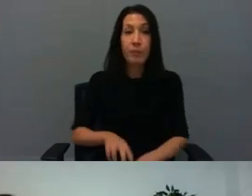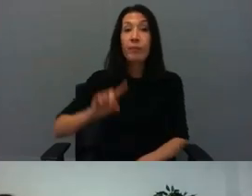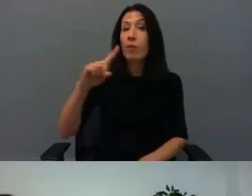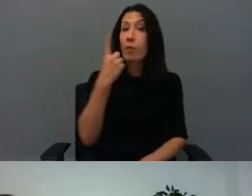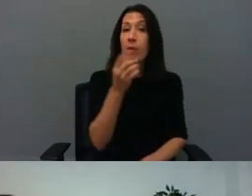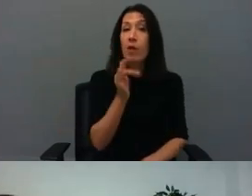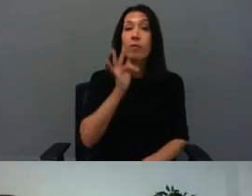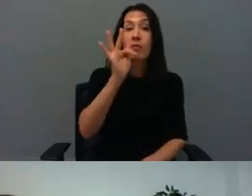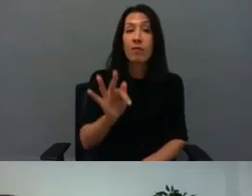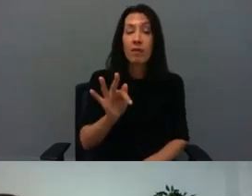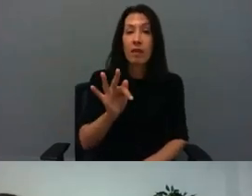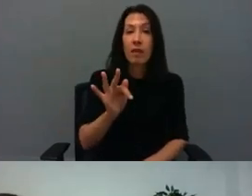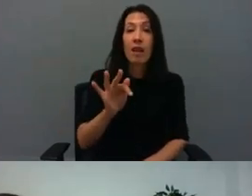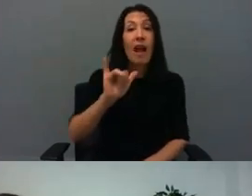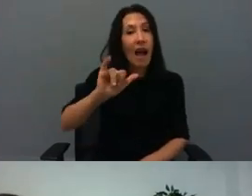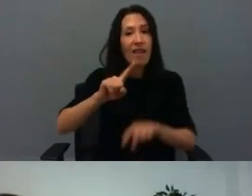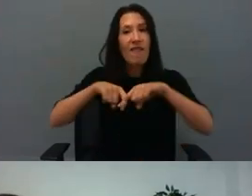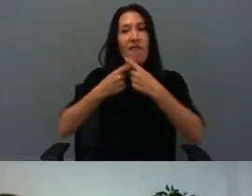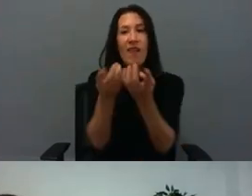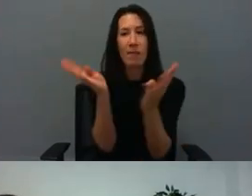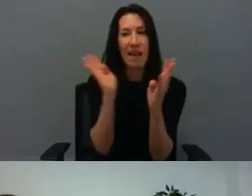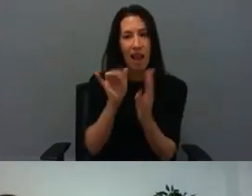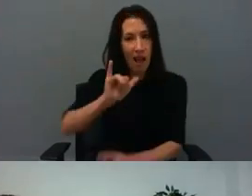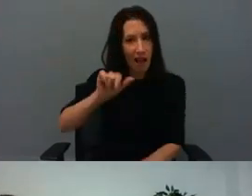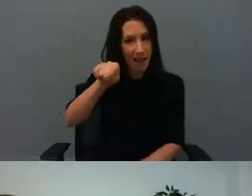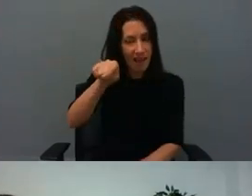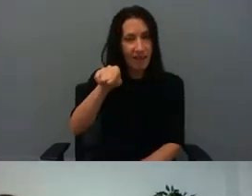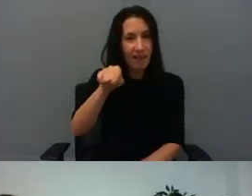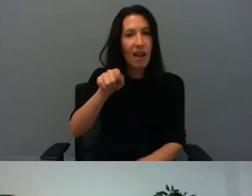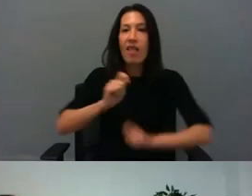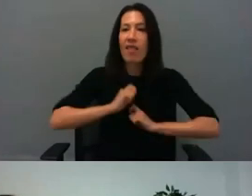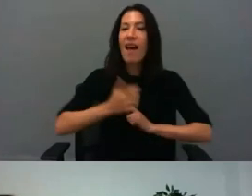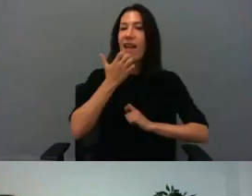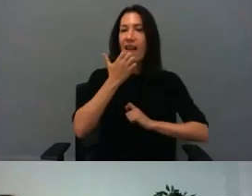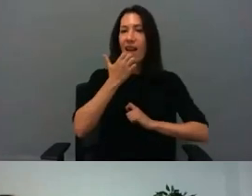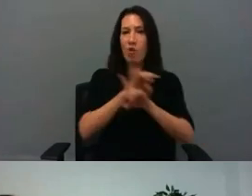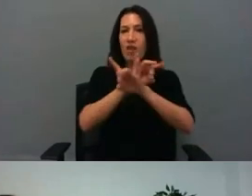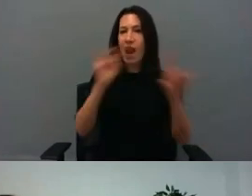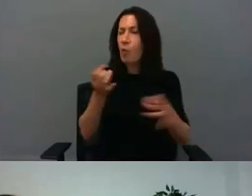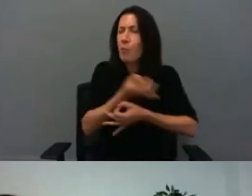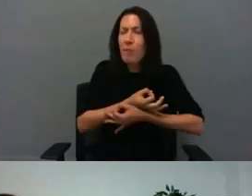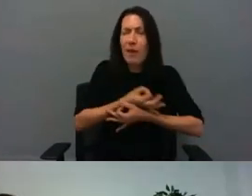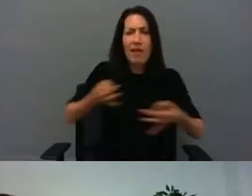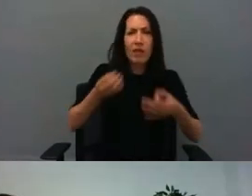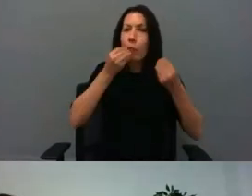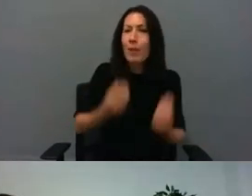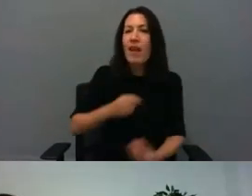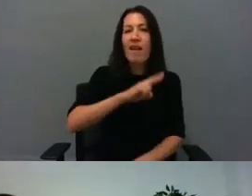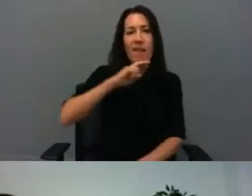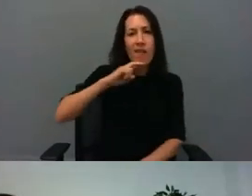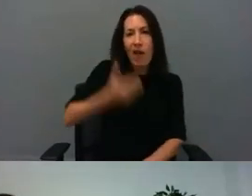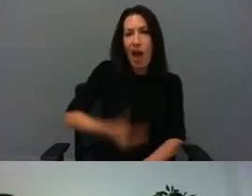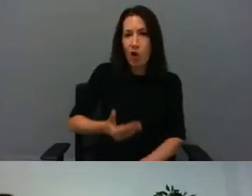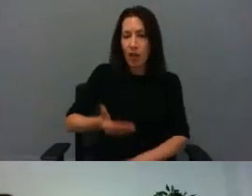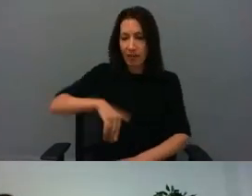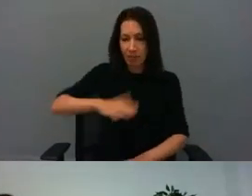lugar, y tenemos a una familia que ejemplifica perfectamente cuáles son los valores del